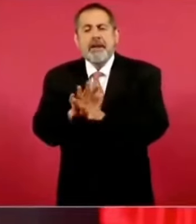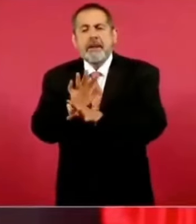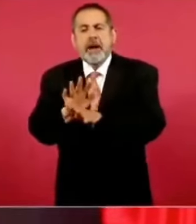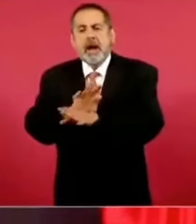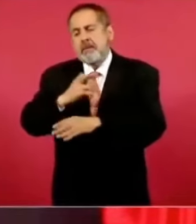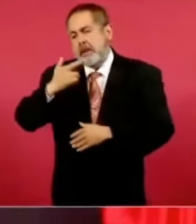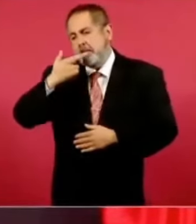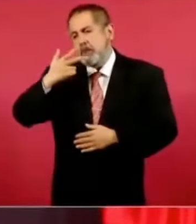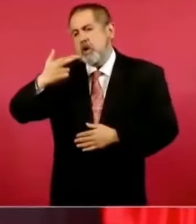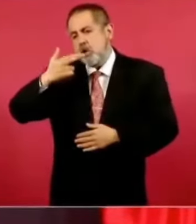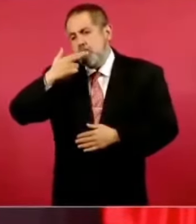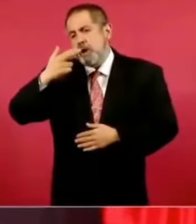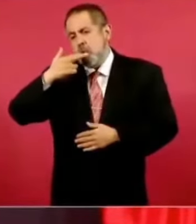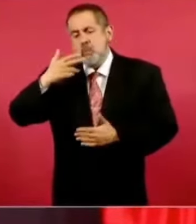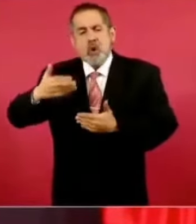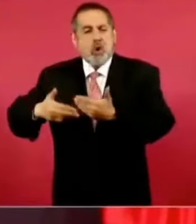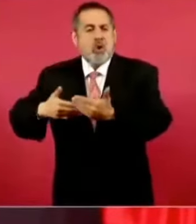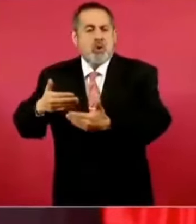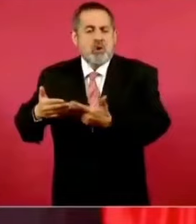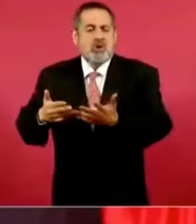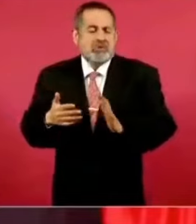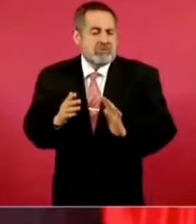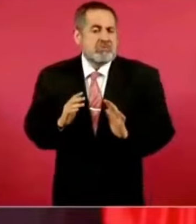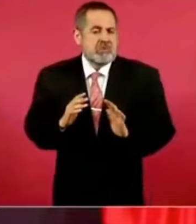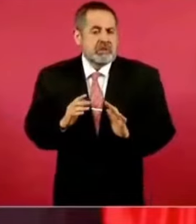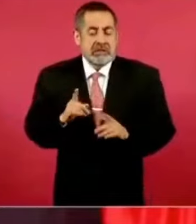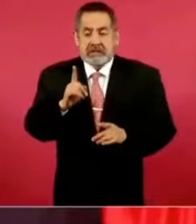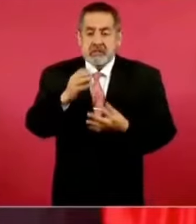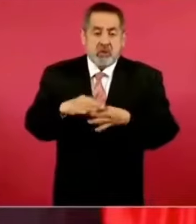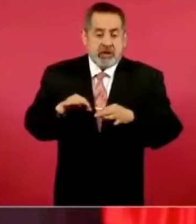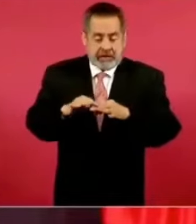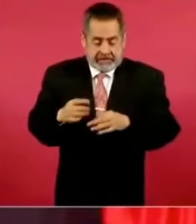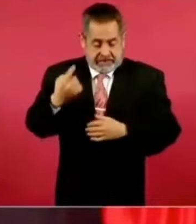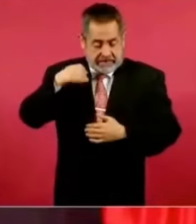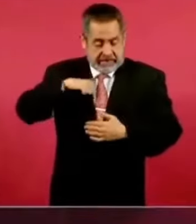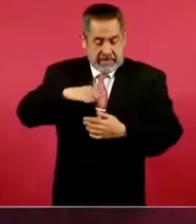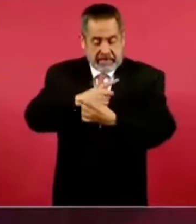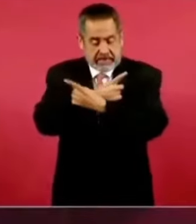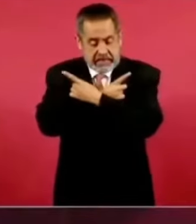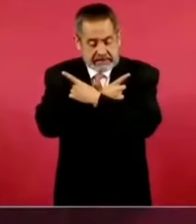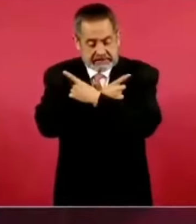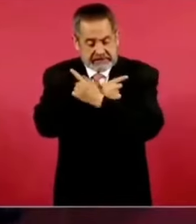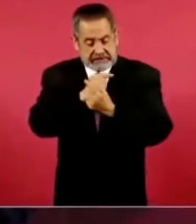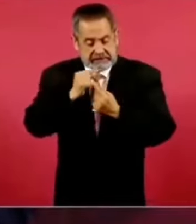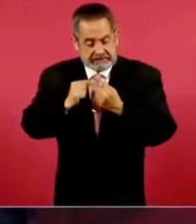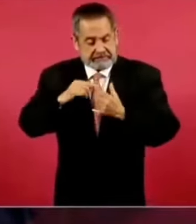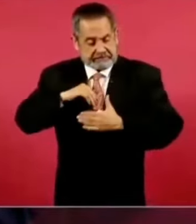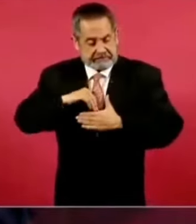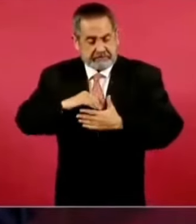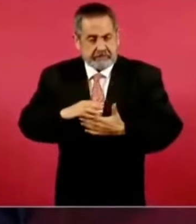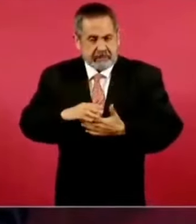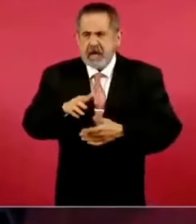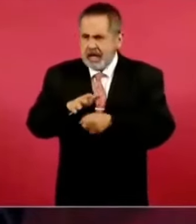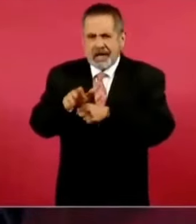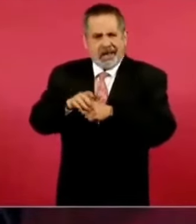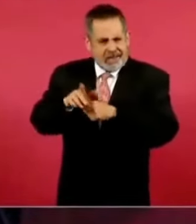y tenemos que fortalecer valores. Además, ya los tenemos,